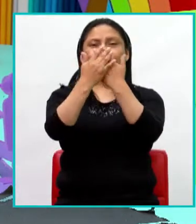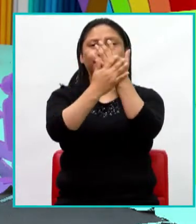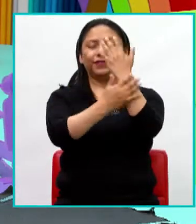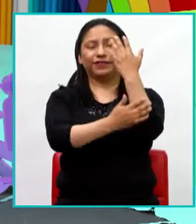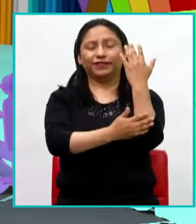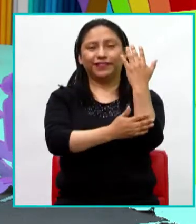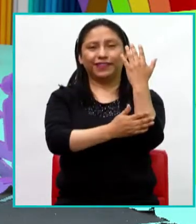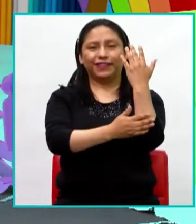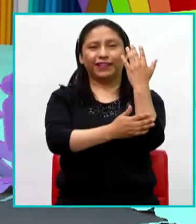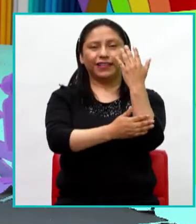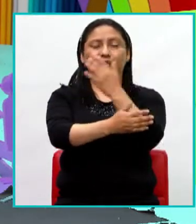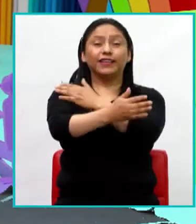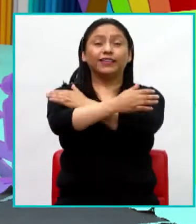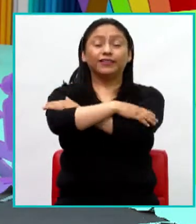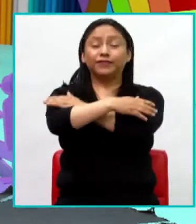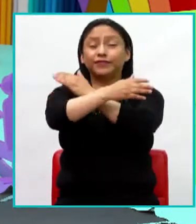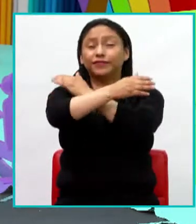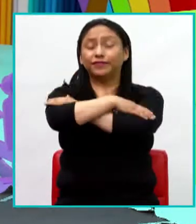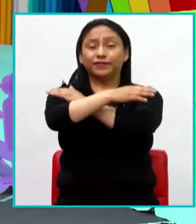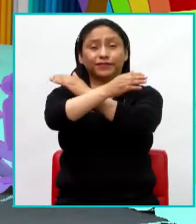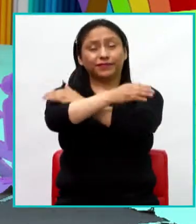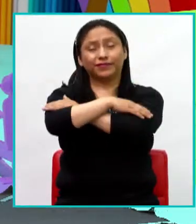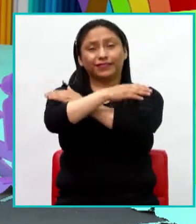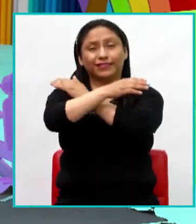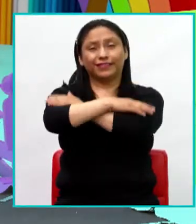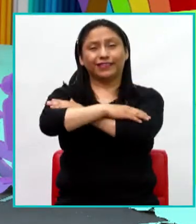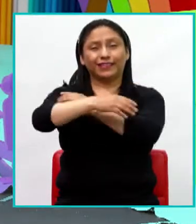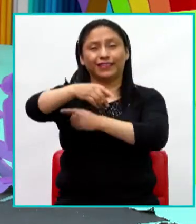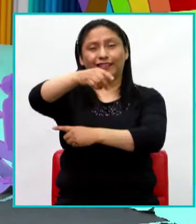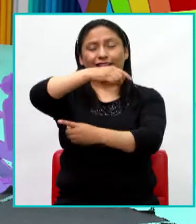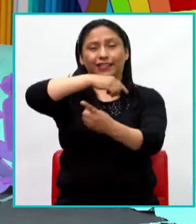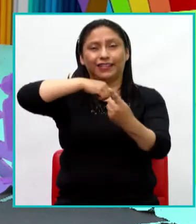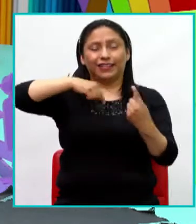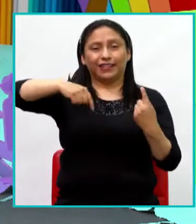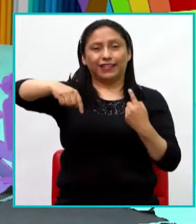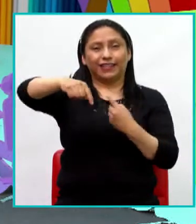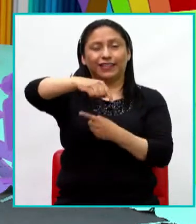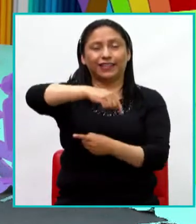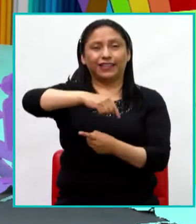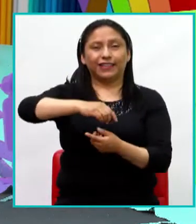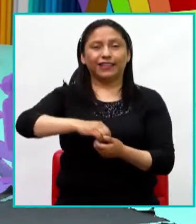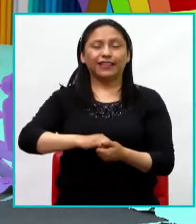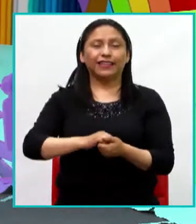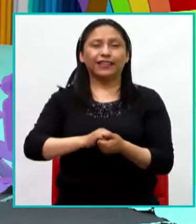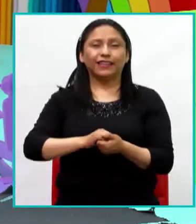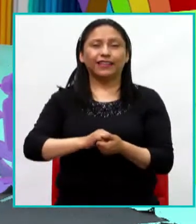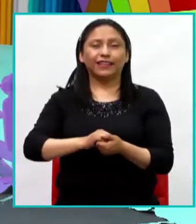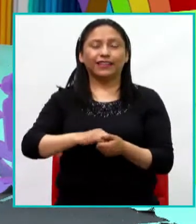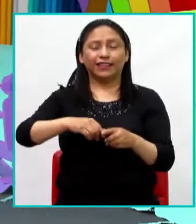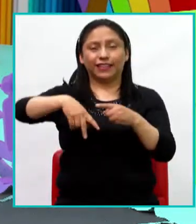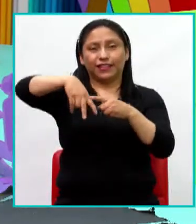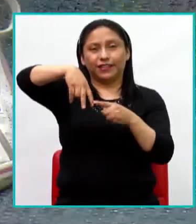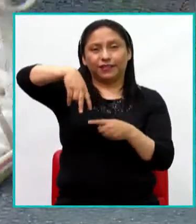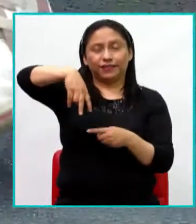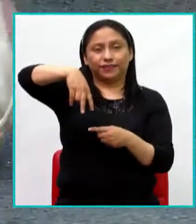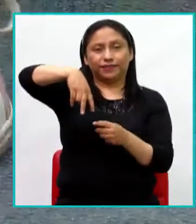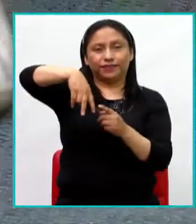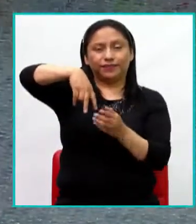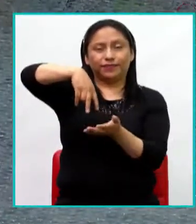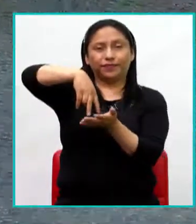una mano allá. Saludo, saludo, saludo y una vuelta voy a dar. Pongo un pie